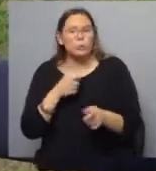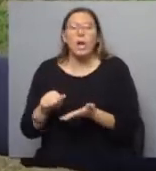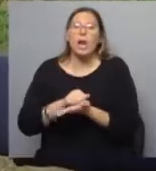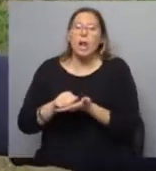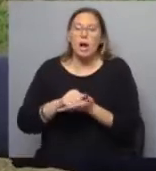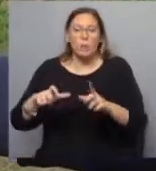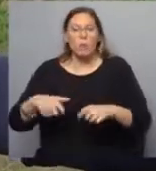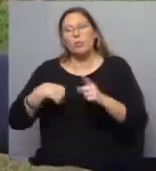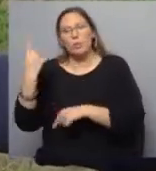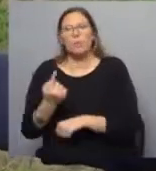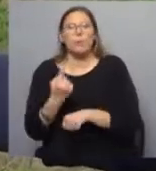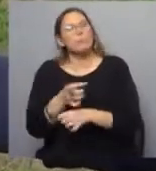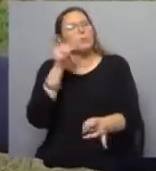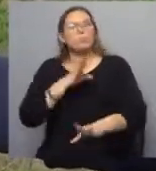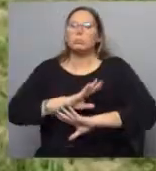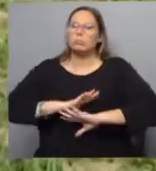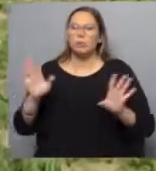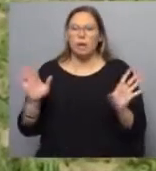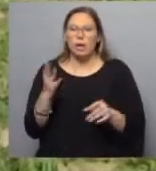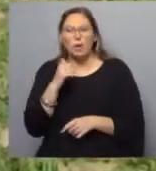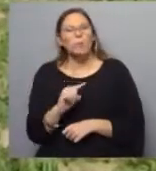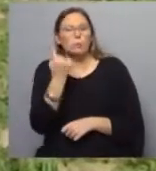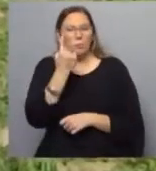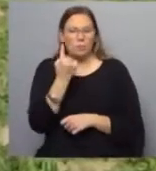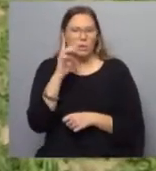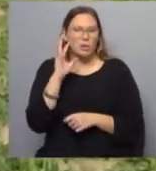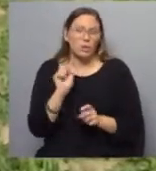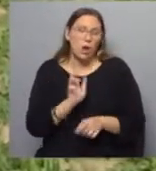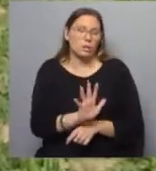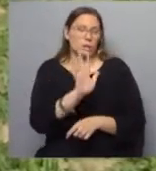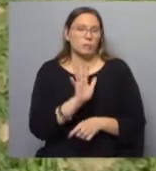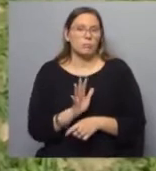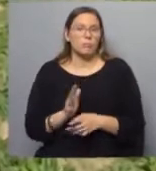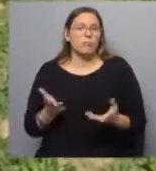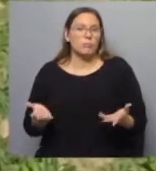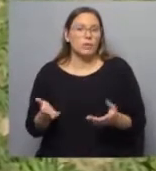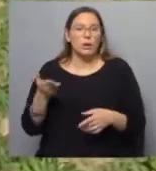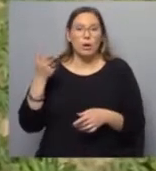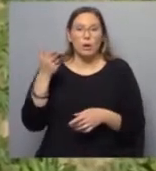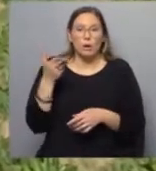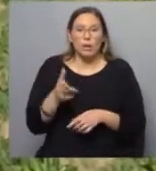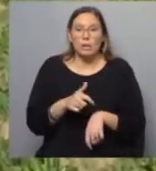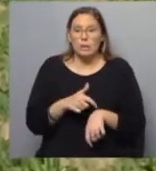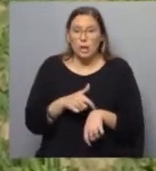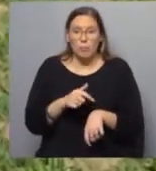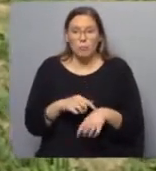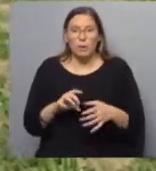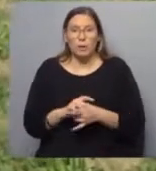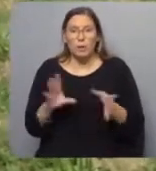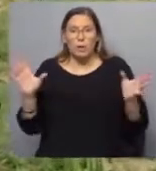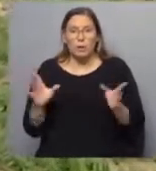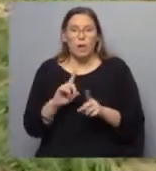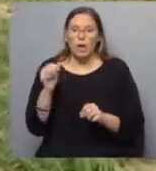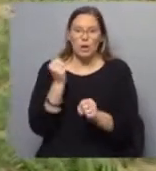platos después. Primero voy a tirar flecha. Lo que me gusta primero, creo que debe ser así. Y bueno, y voy todo tiempo que tengo disponible y que